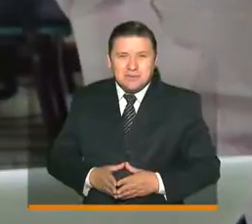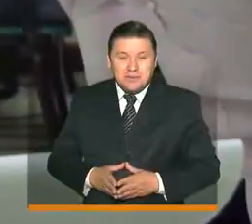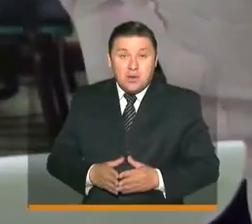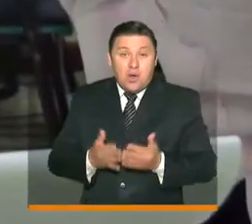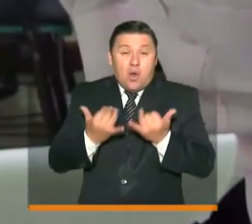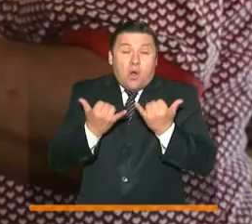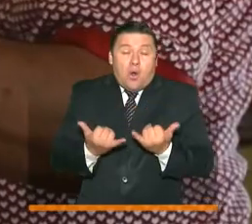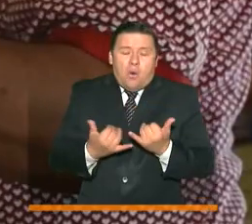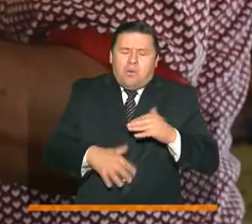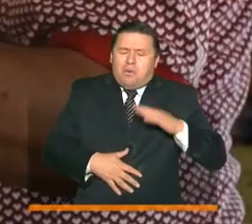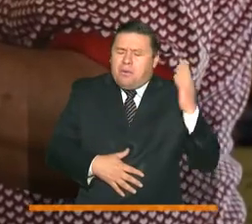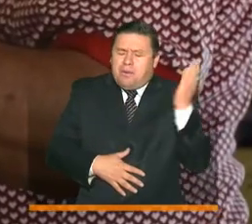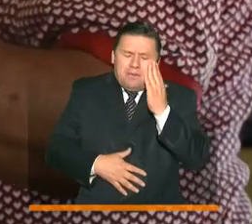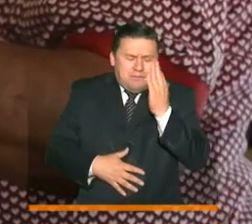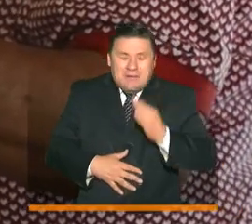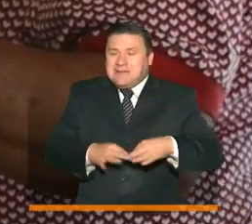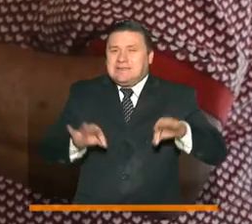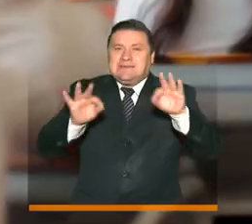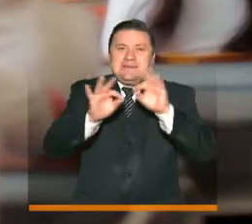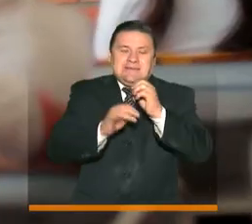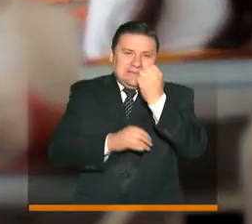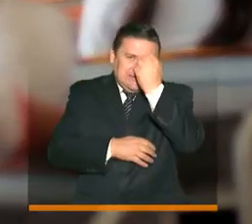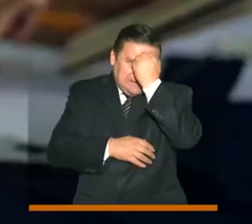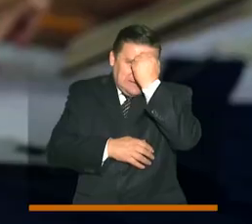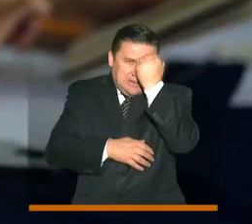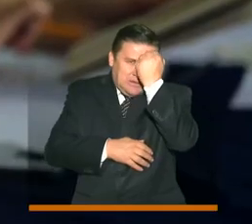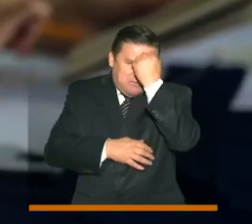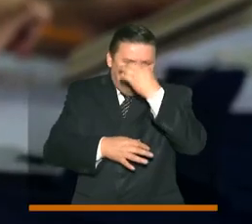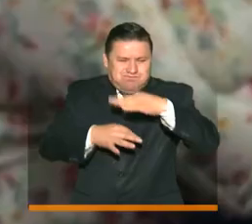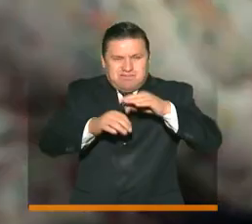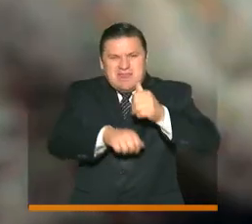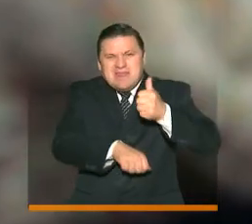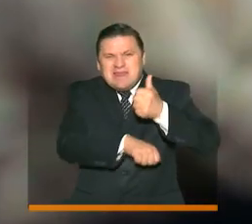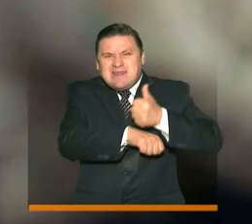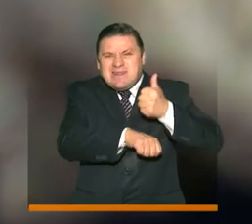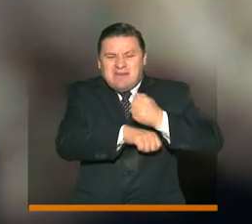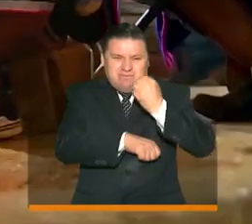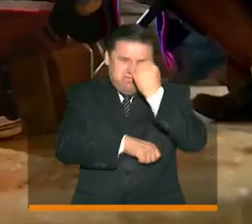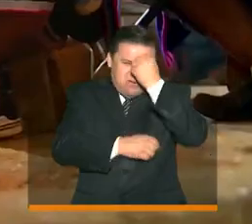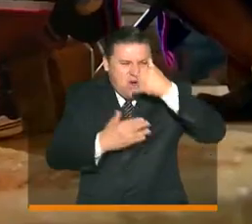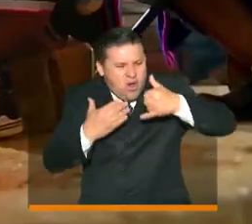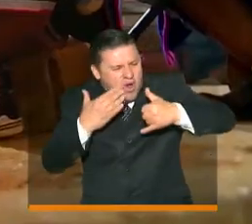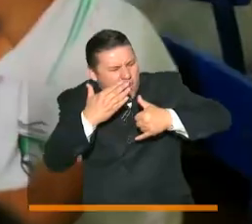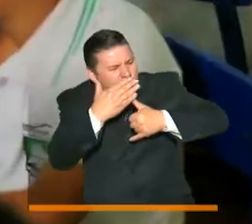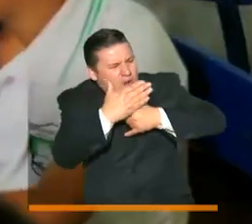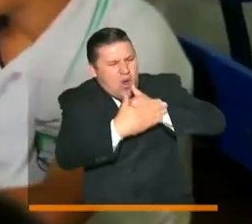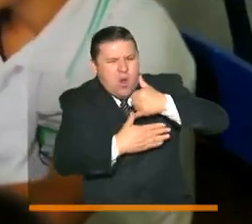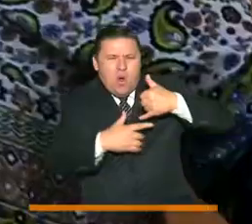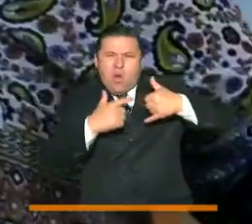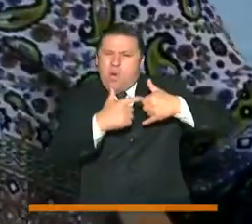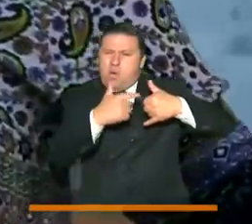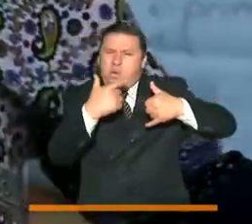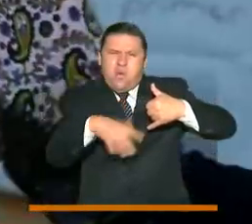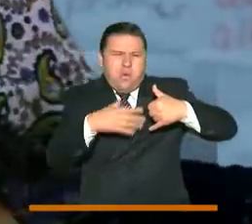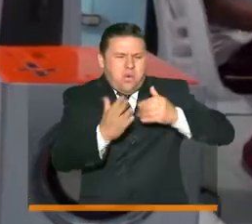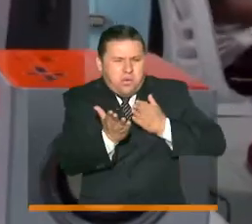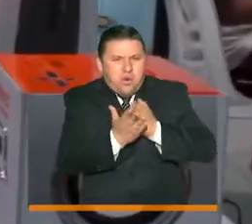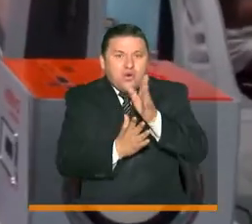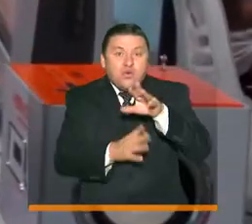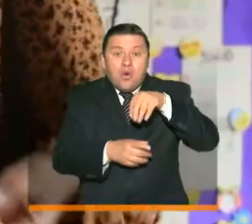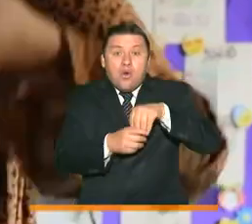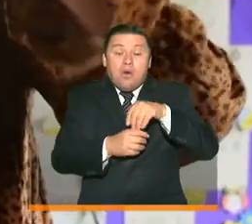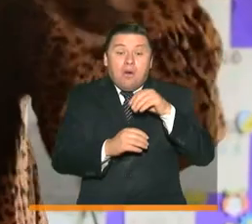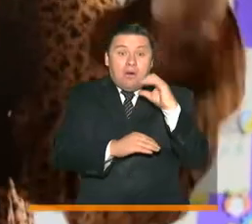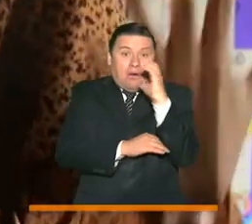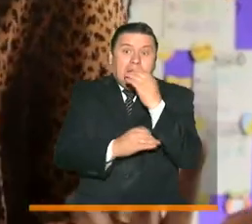Hoy más que nunca resaltamos la importante labor de los docentes y los directivos docentes del país, quienes han sido, son y serán el motor que